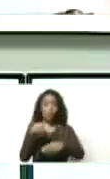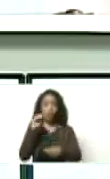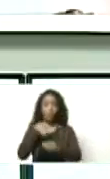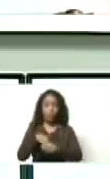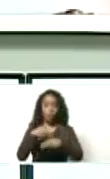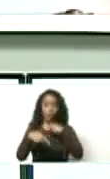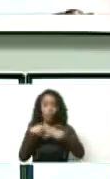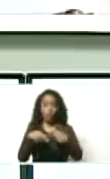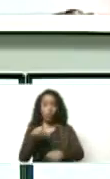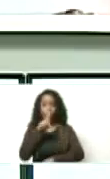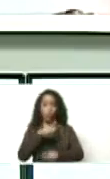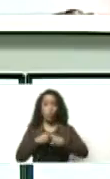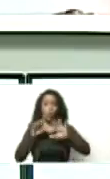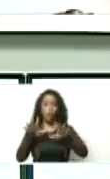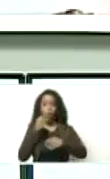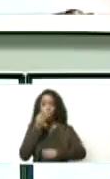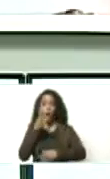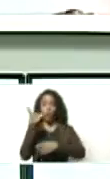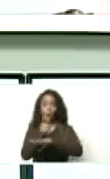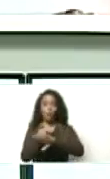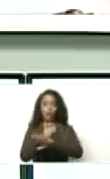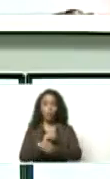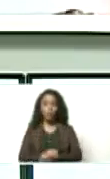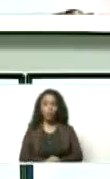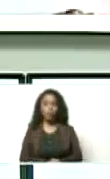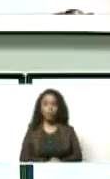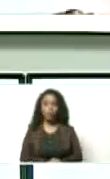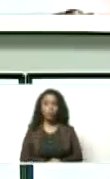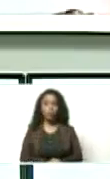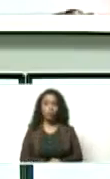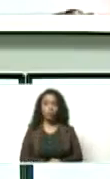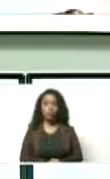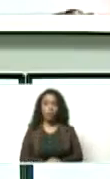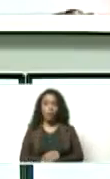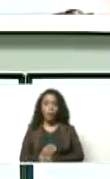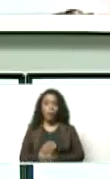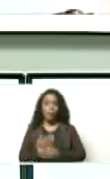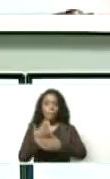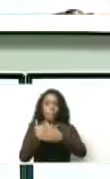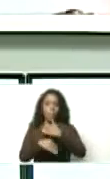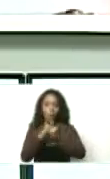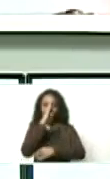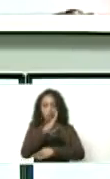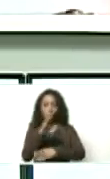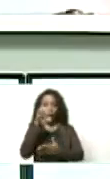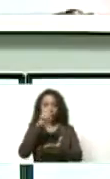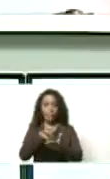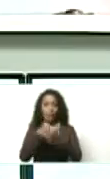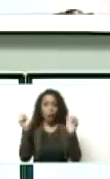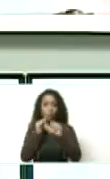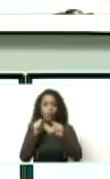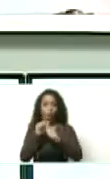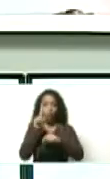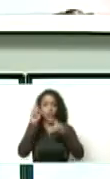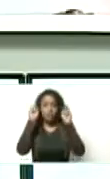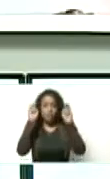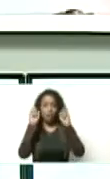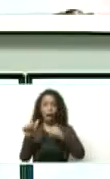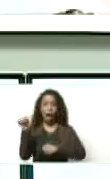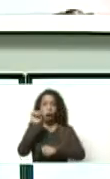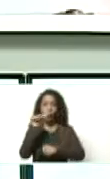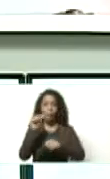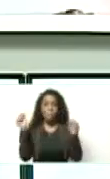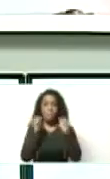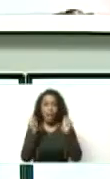revolución. 1x10 del buen gobierno. Vámonos directo al estado Mérida con un tema de agua.